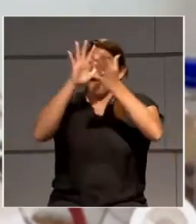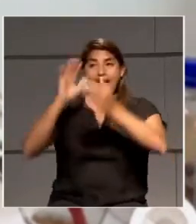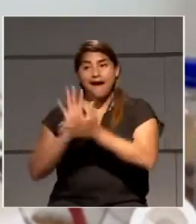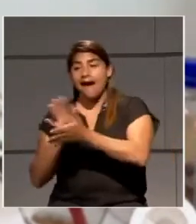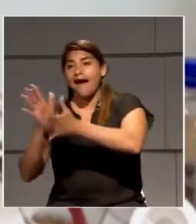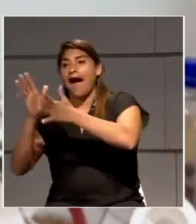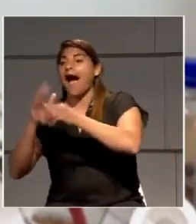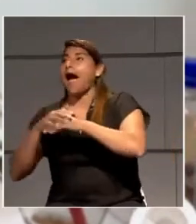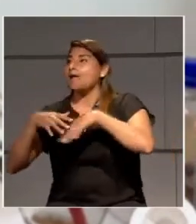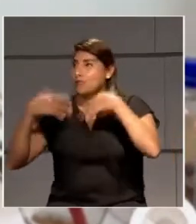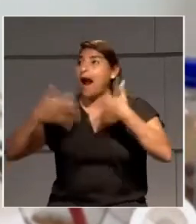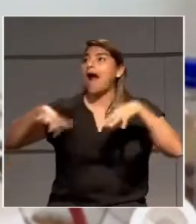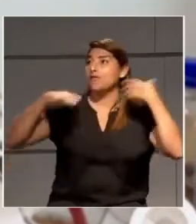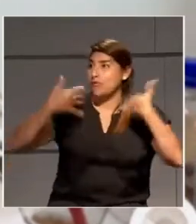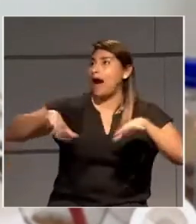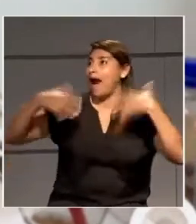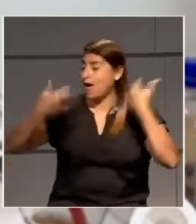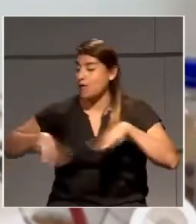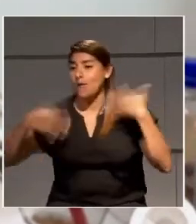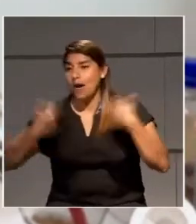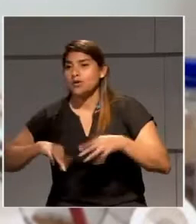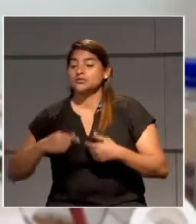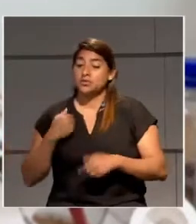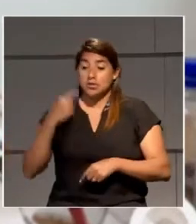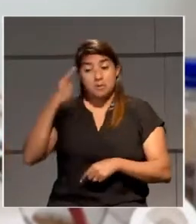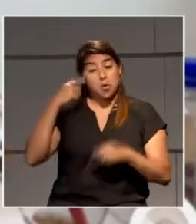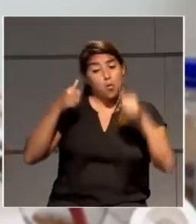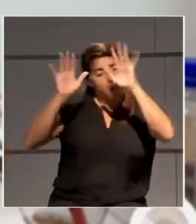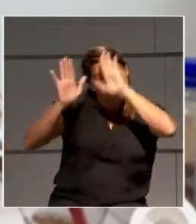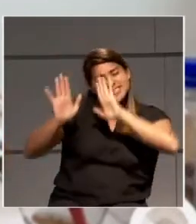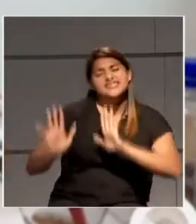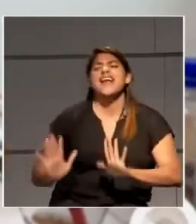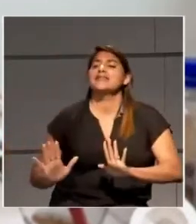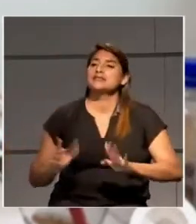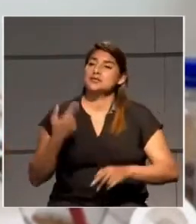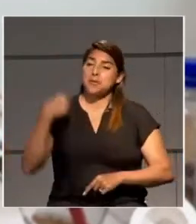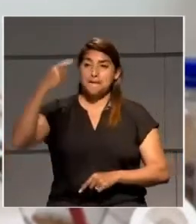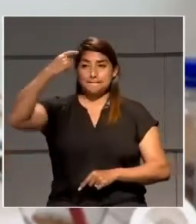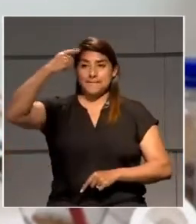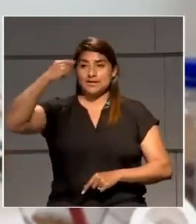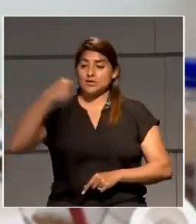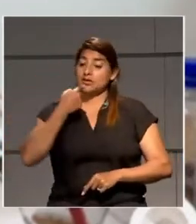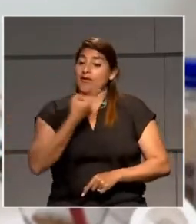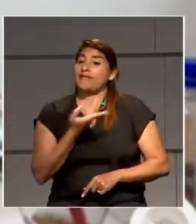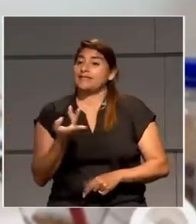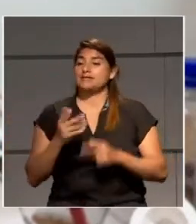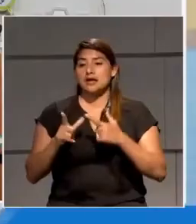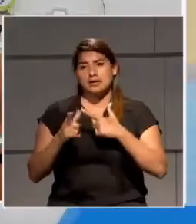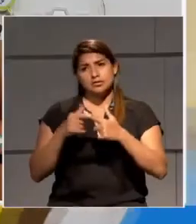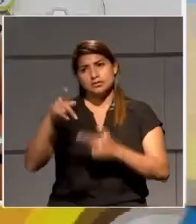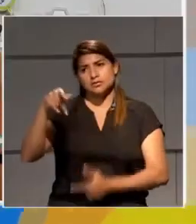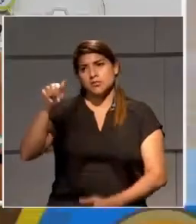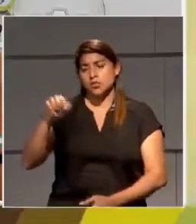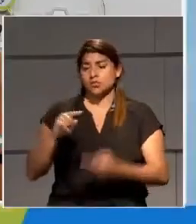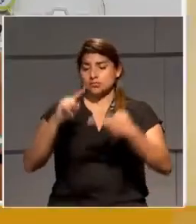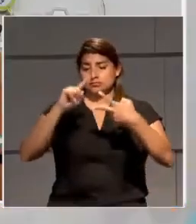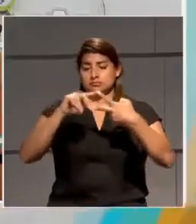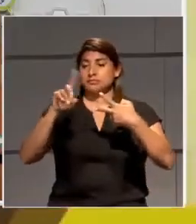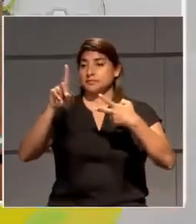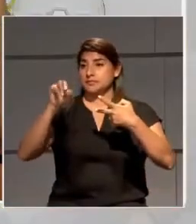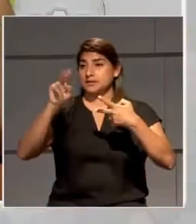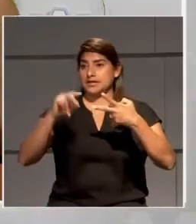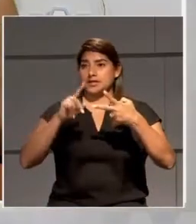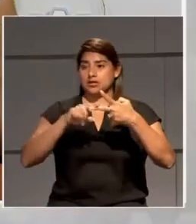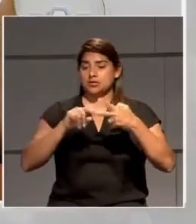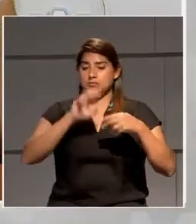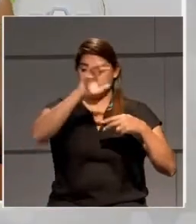y después dice ra, ra, ra, y yo creo que dice que está muy bien. Okay. Y entonces, Pluck, estará Dino para ir